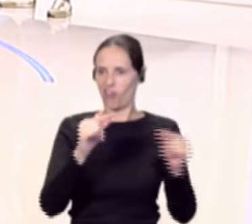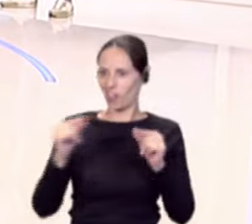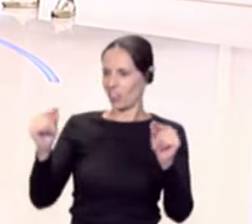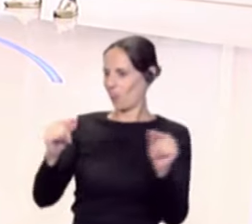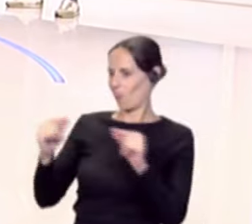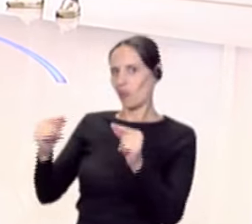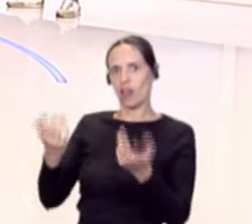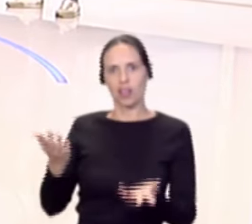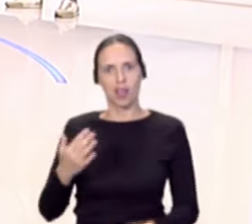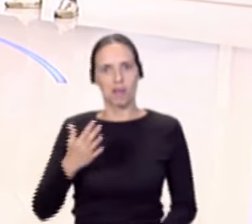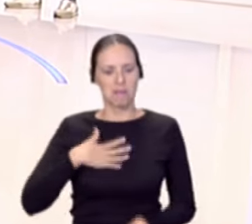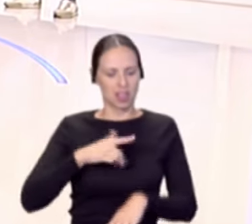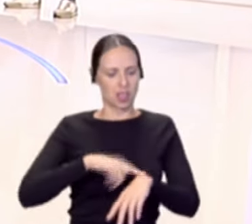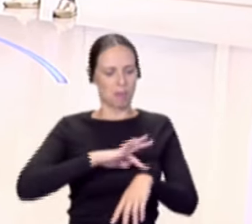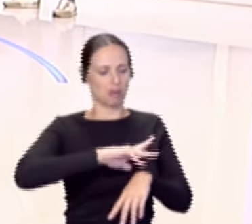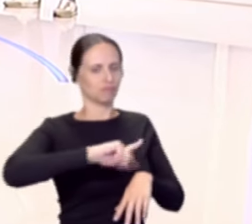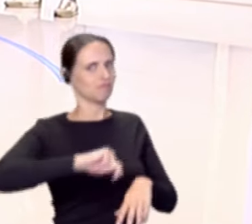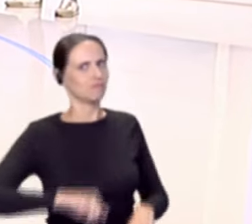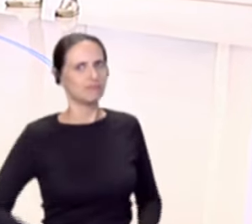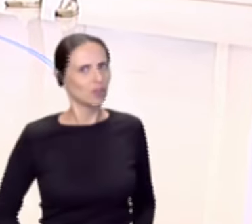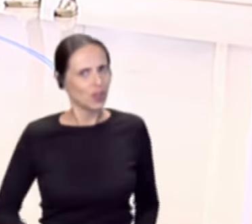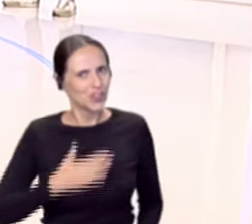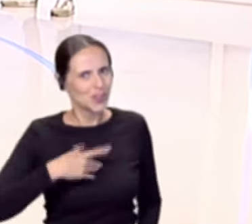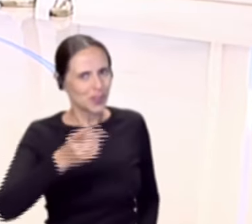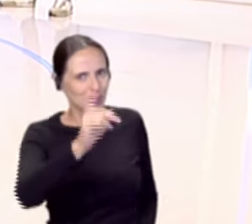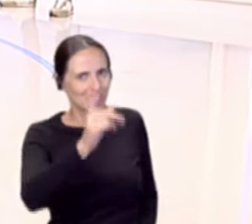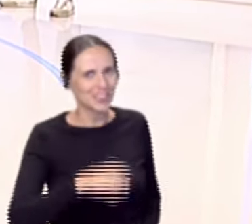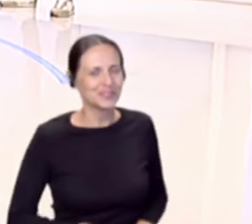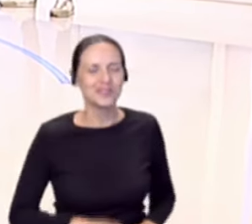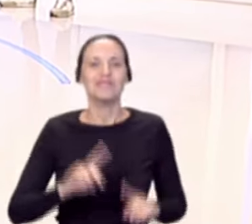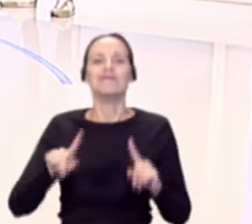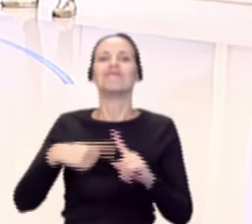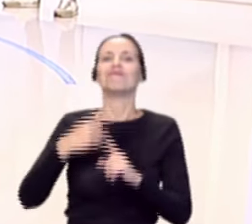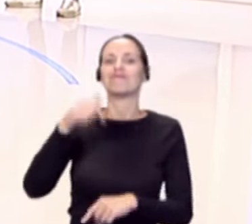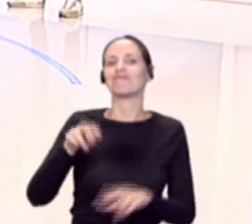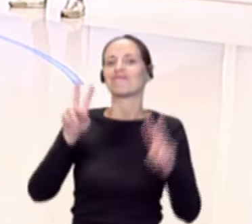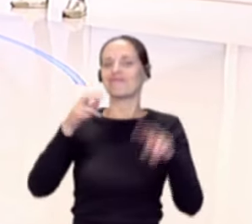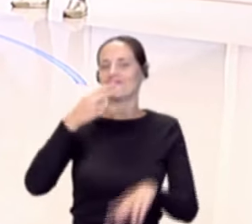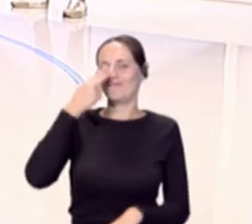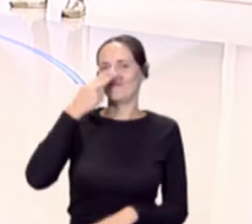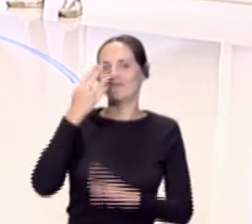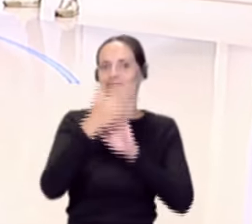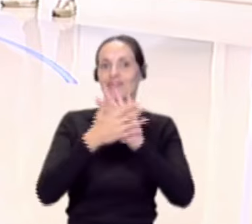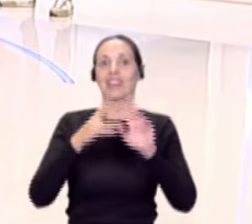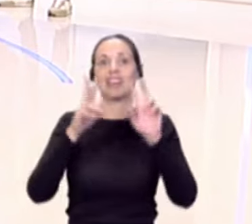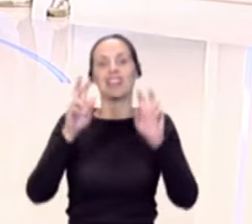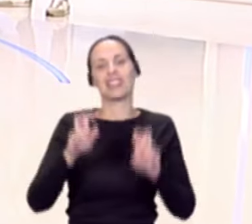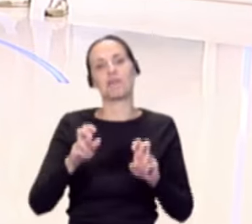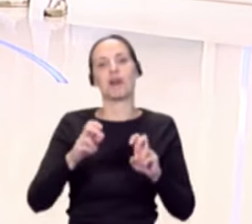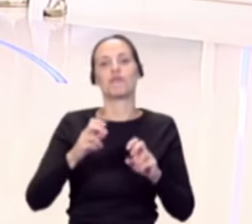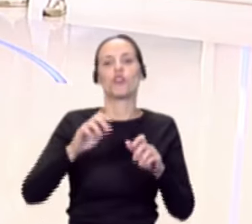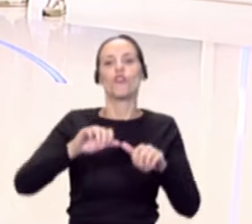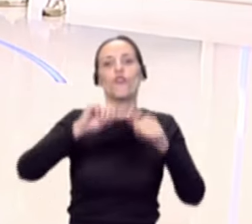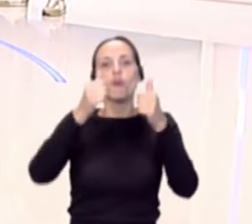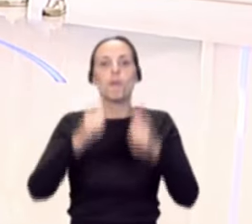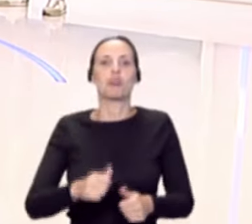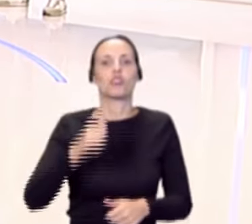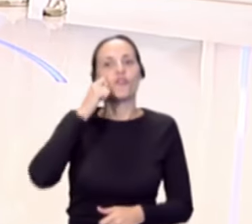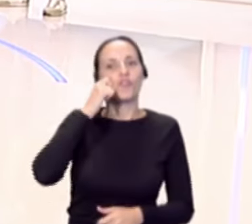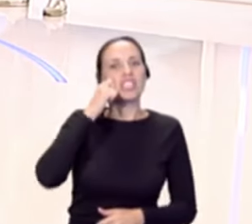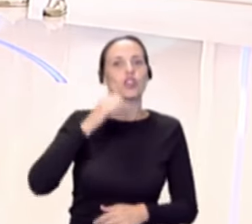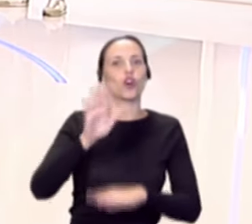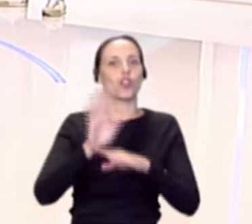creo que me van a quitar el tiempo estipulado en contrato y no quiero que pase eso. Además, hoy vamos a hablar de un tema muy interesante, que es la obsolescencia de los formatos físicos de cine,